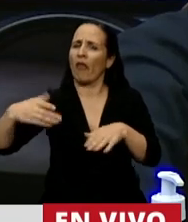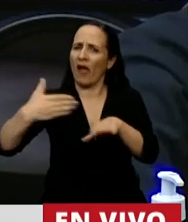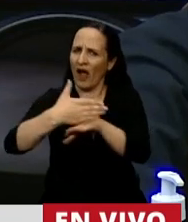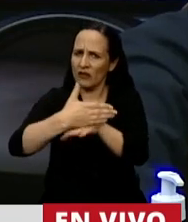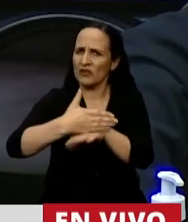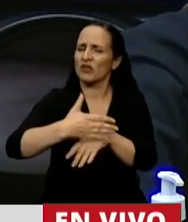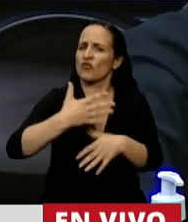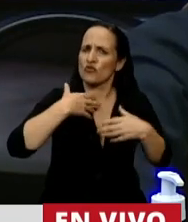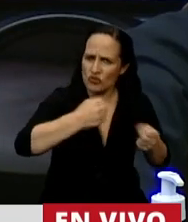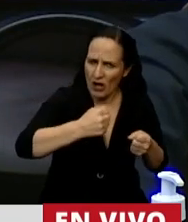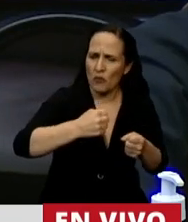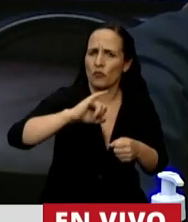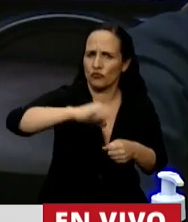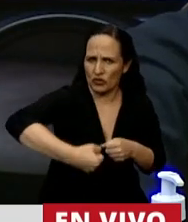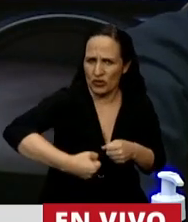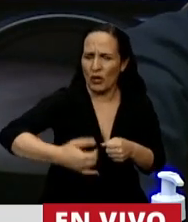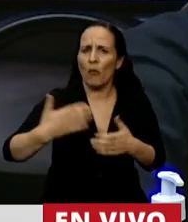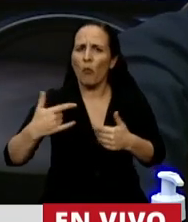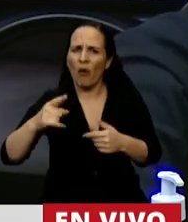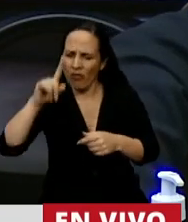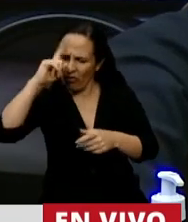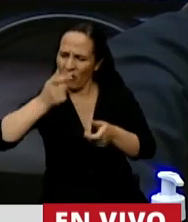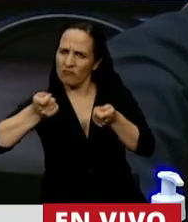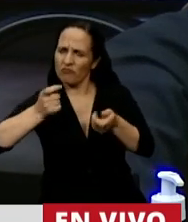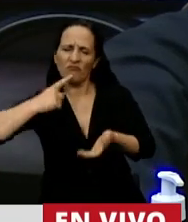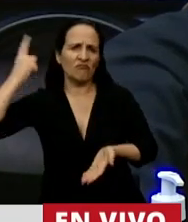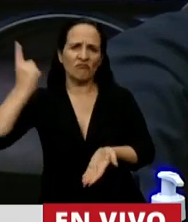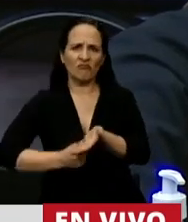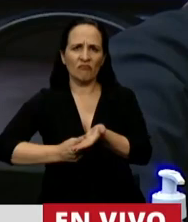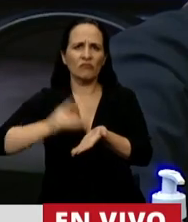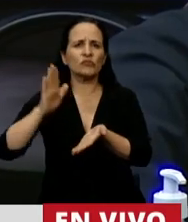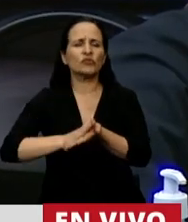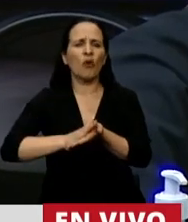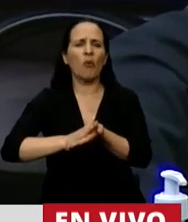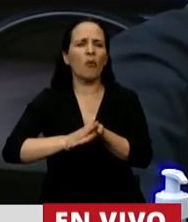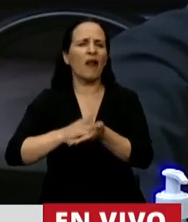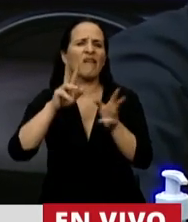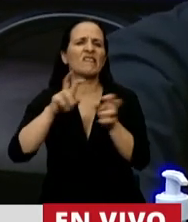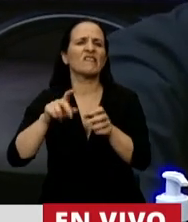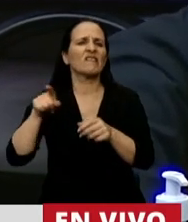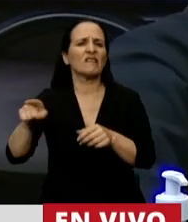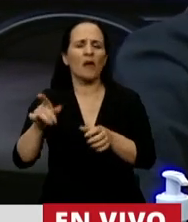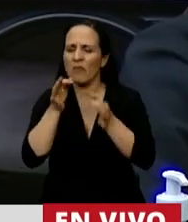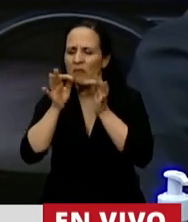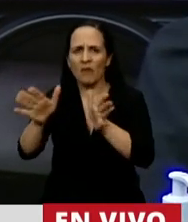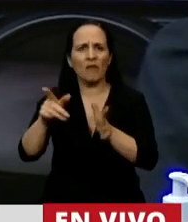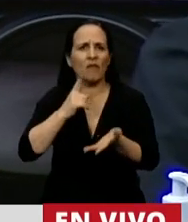salud, pero también tener autonomía para poder resolver sobre las cuestiones que ellas quieran